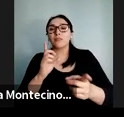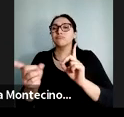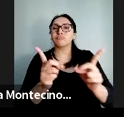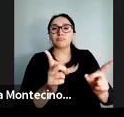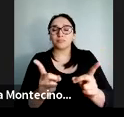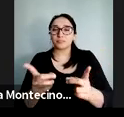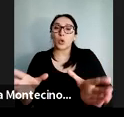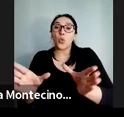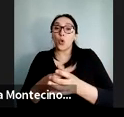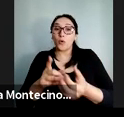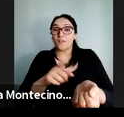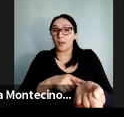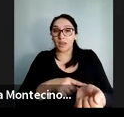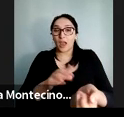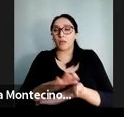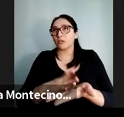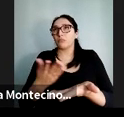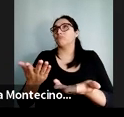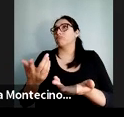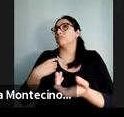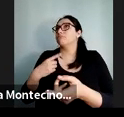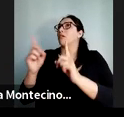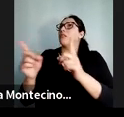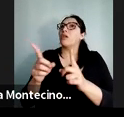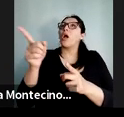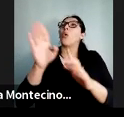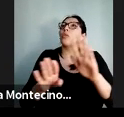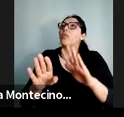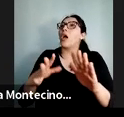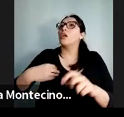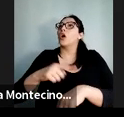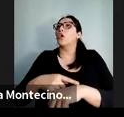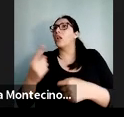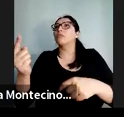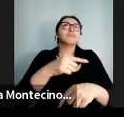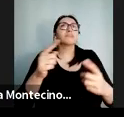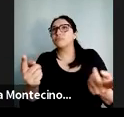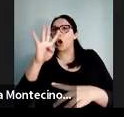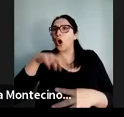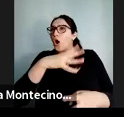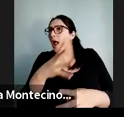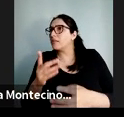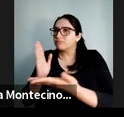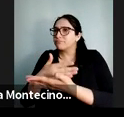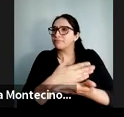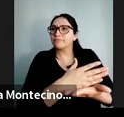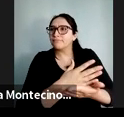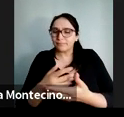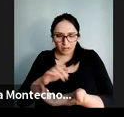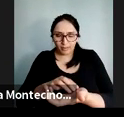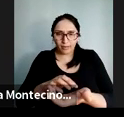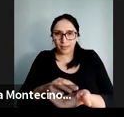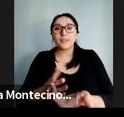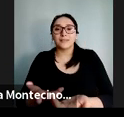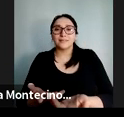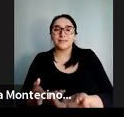grupo familiar, ya sea coordinar cuidados, entre otros. Entonces nos damos cuenta que estas brechas de género también